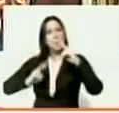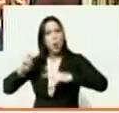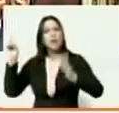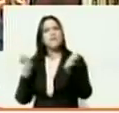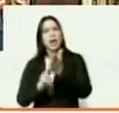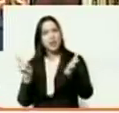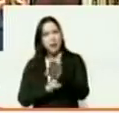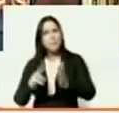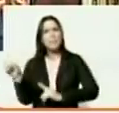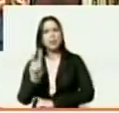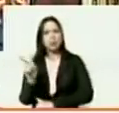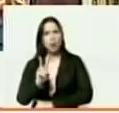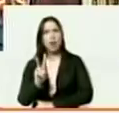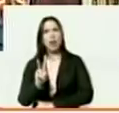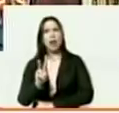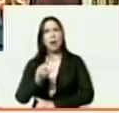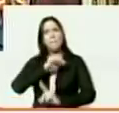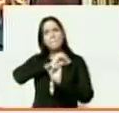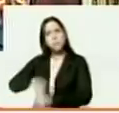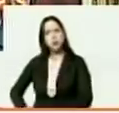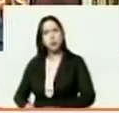de Venezuela y que derrote